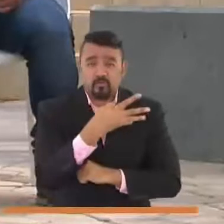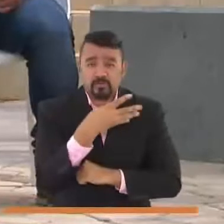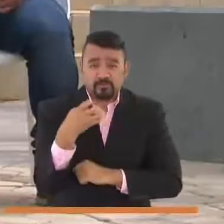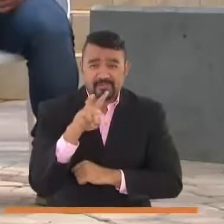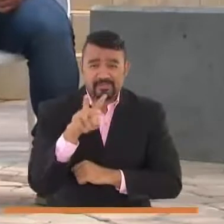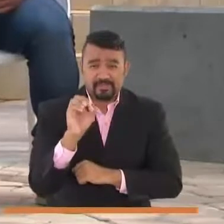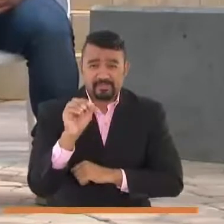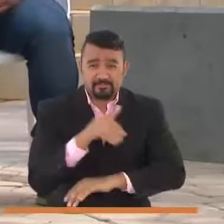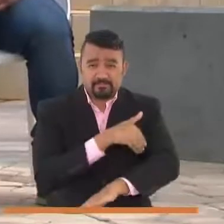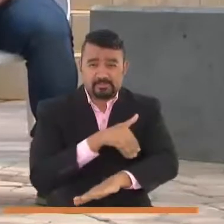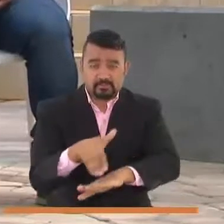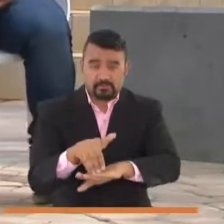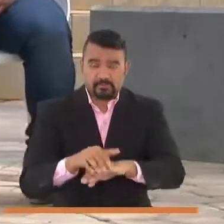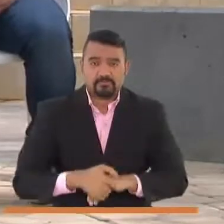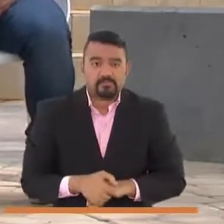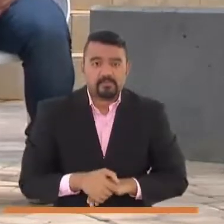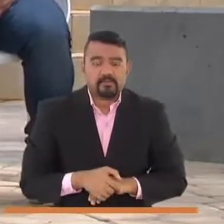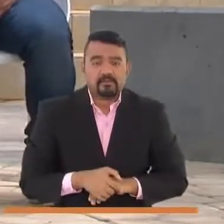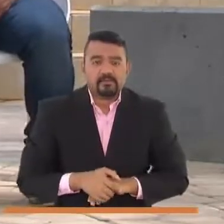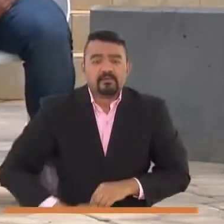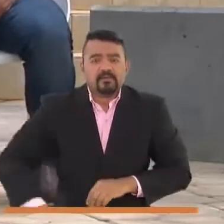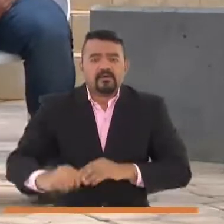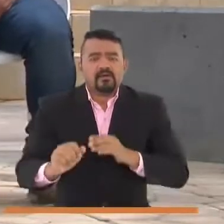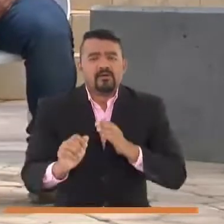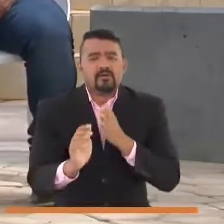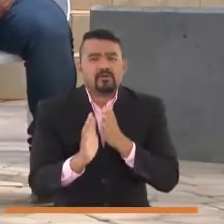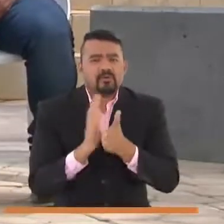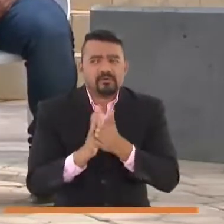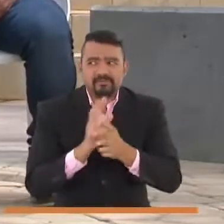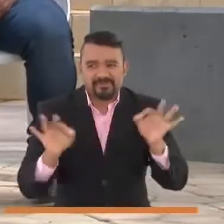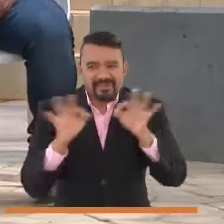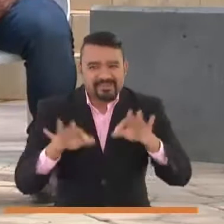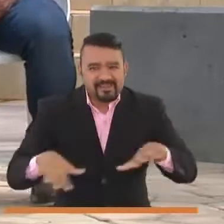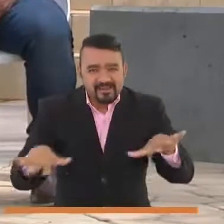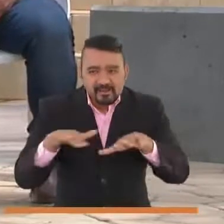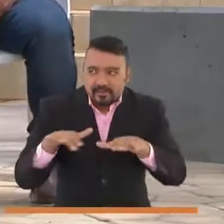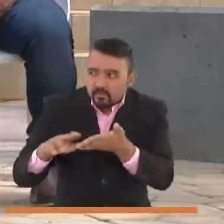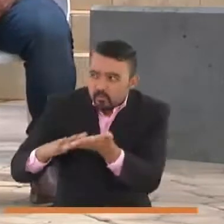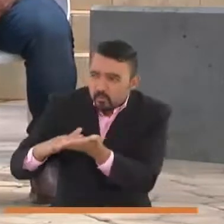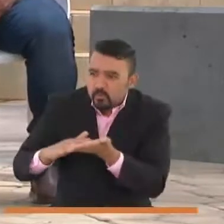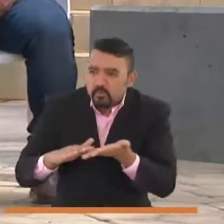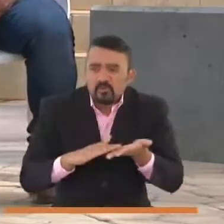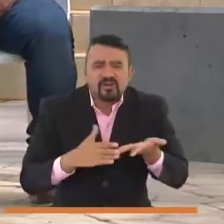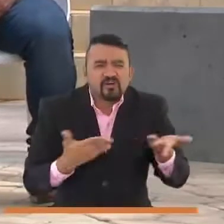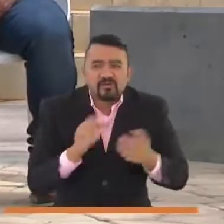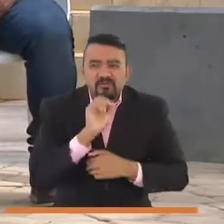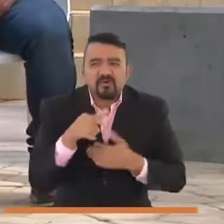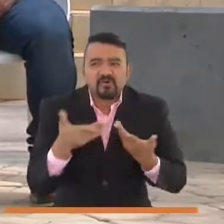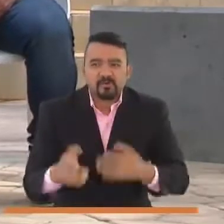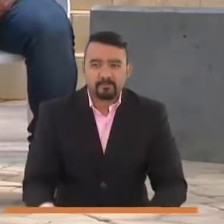pesos. Alcalde, contémosles a los envigadeños entonces la importancia de esta obra y cómo se benefician estas zonas. Bueno, esta